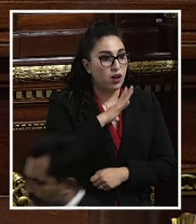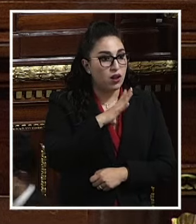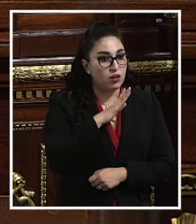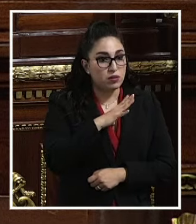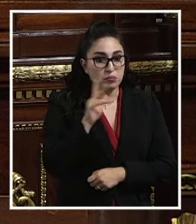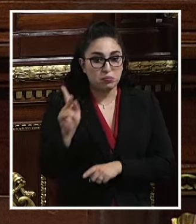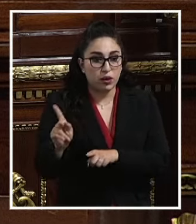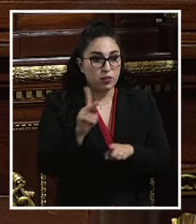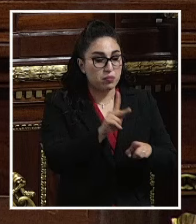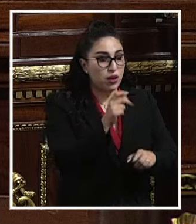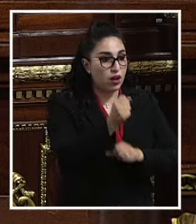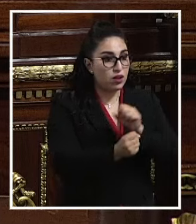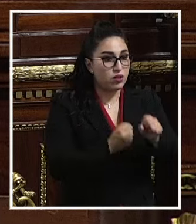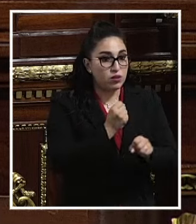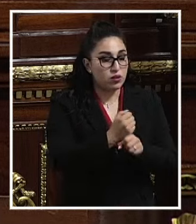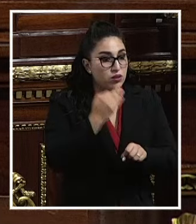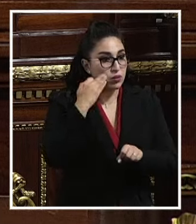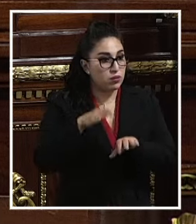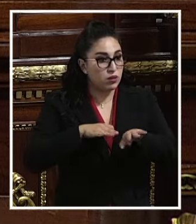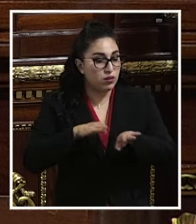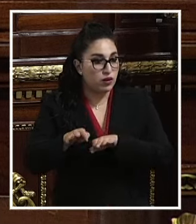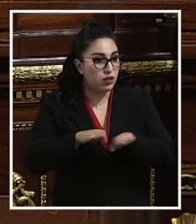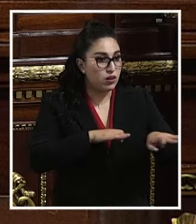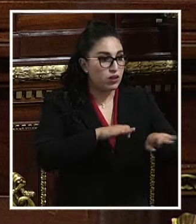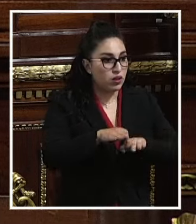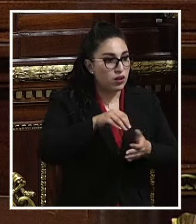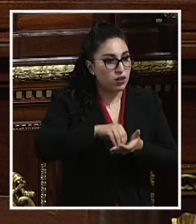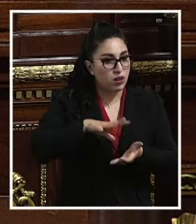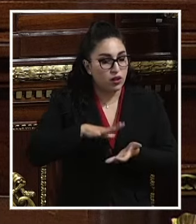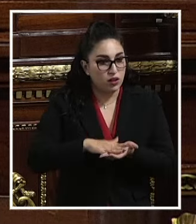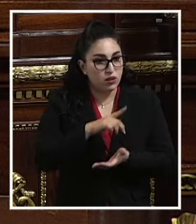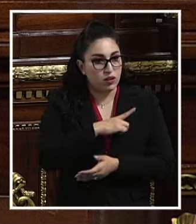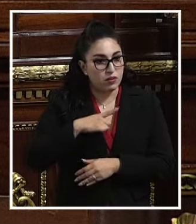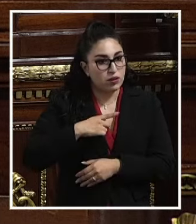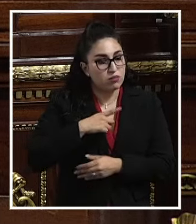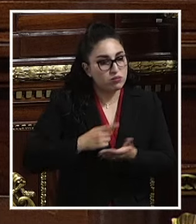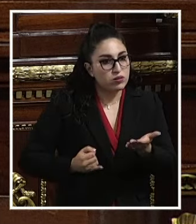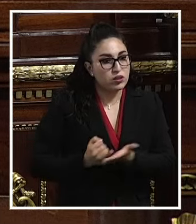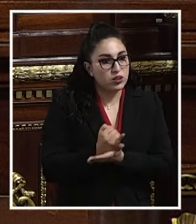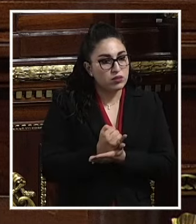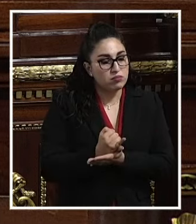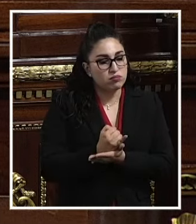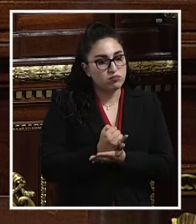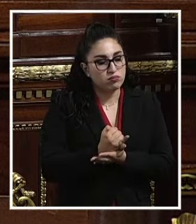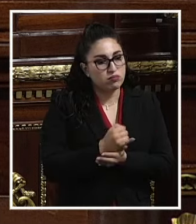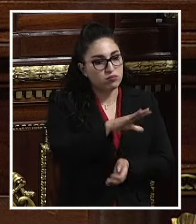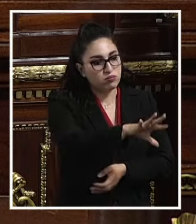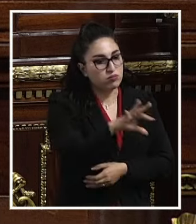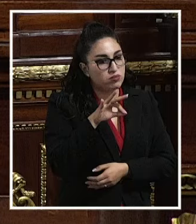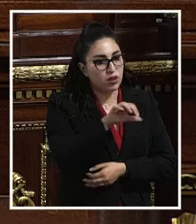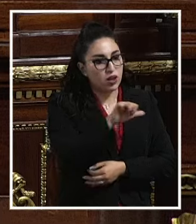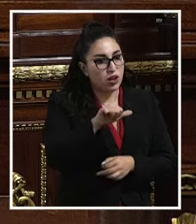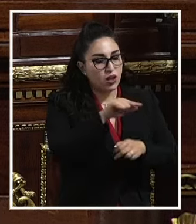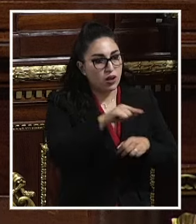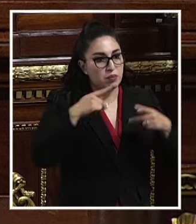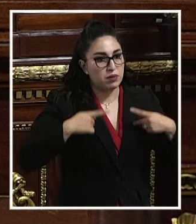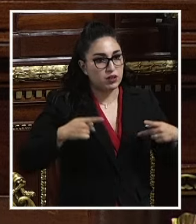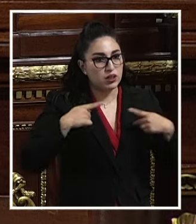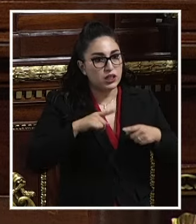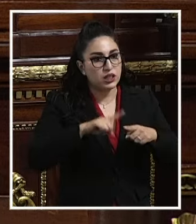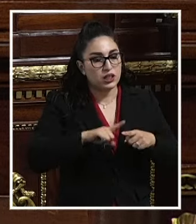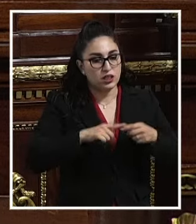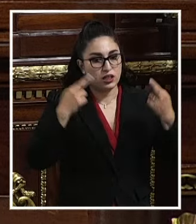antigüedades iguales, la precedencia se establecerá en favor de quienes hayan pertenecido al mayor número